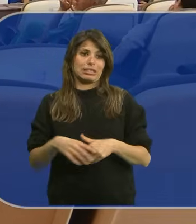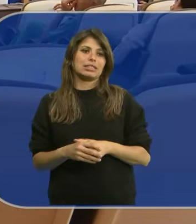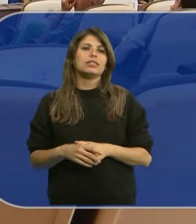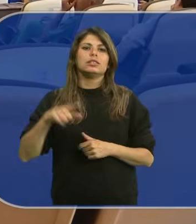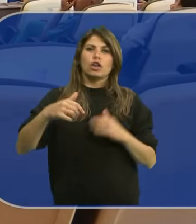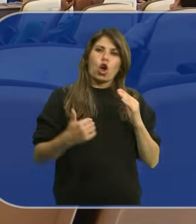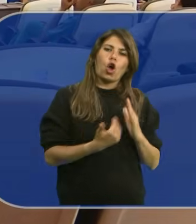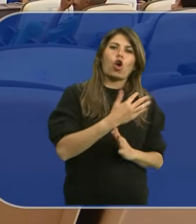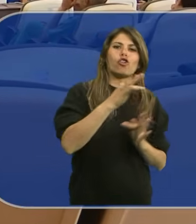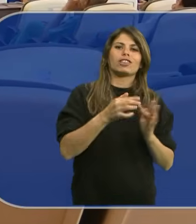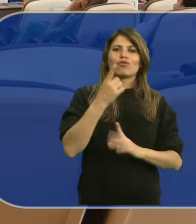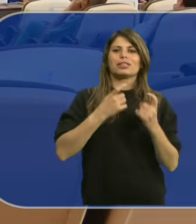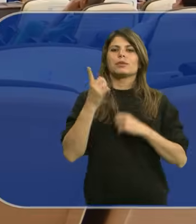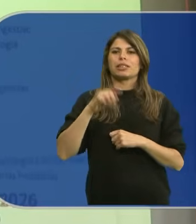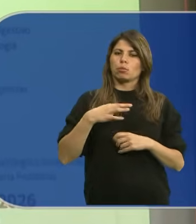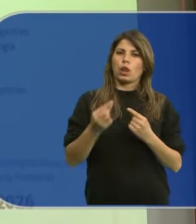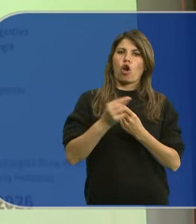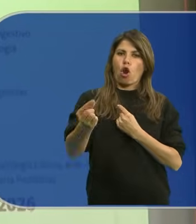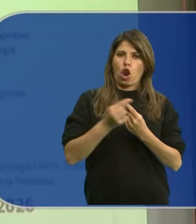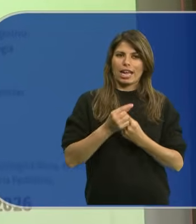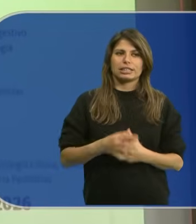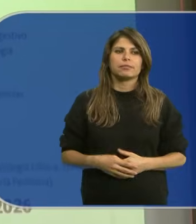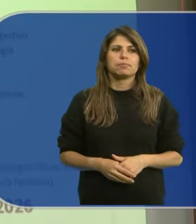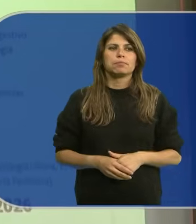jornada informativa también se ha podido seguir de forma online.